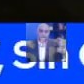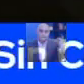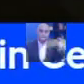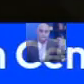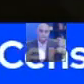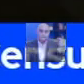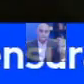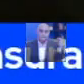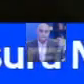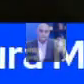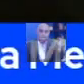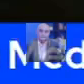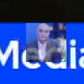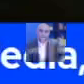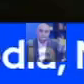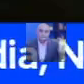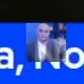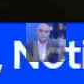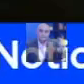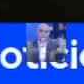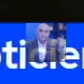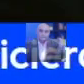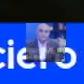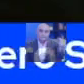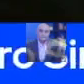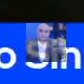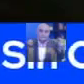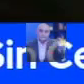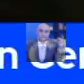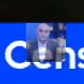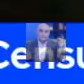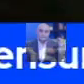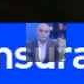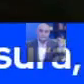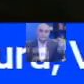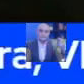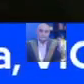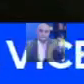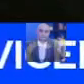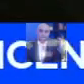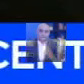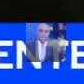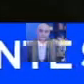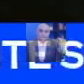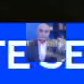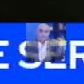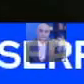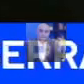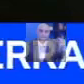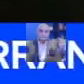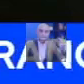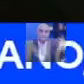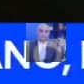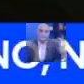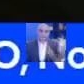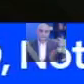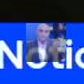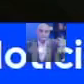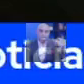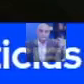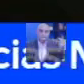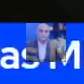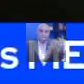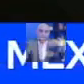mensaje, querido Rubén Luengas, pero eso no es culpa de Andrés Manuel López Obrador, sino del atraso político y moral. Para superarlo se fomentan desde la